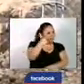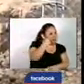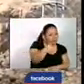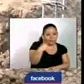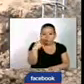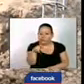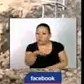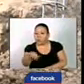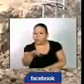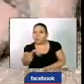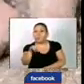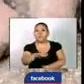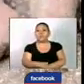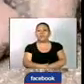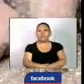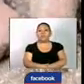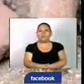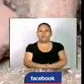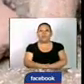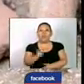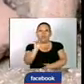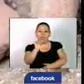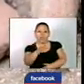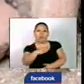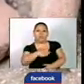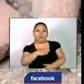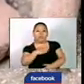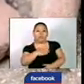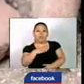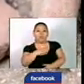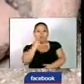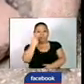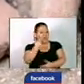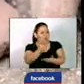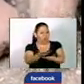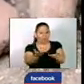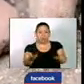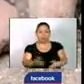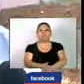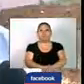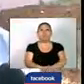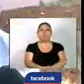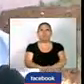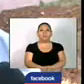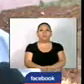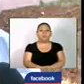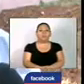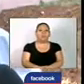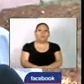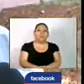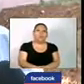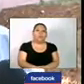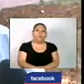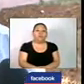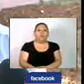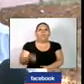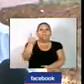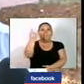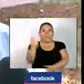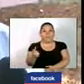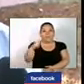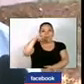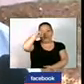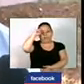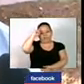tierras de esta comunidad donde encontraron este tipo de piezas y el español me dice muy interesado me dice